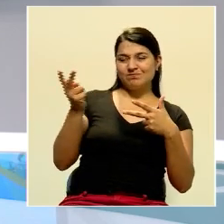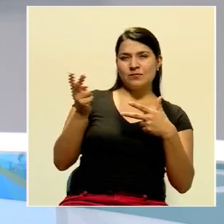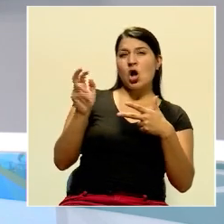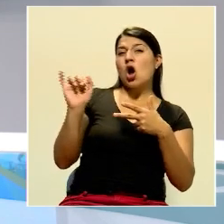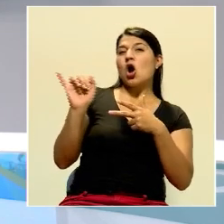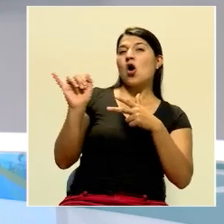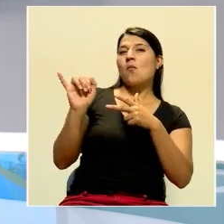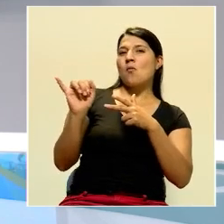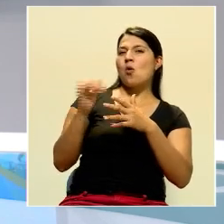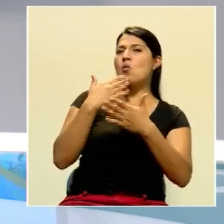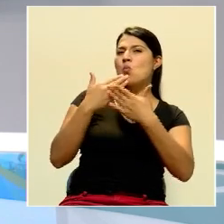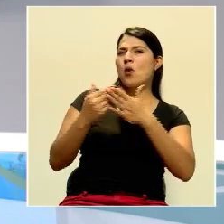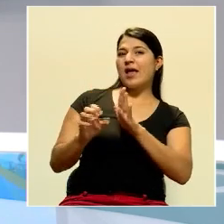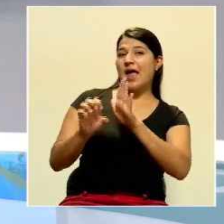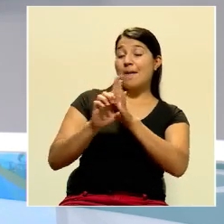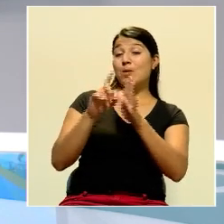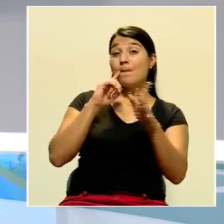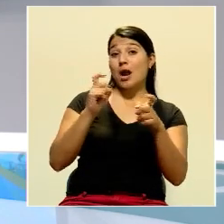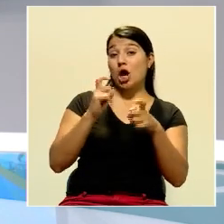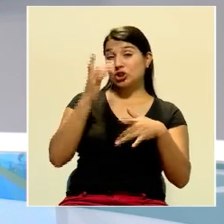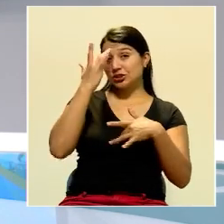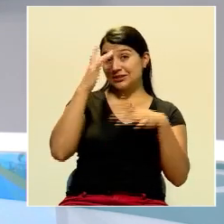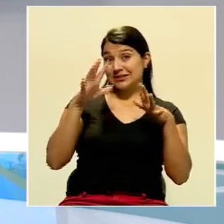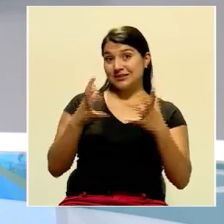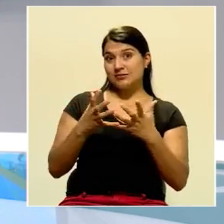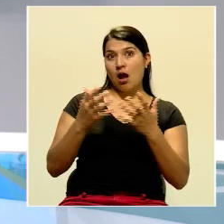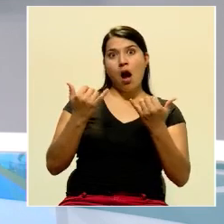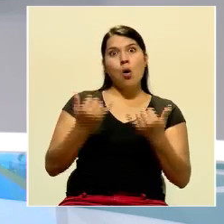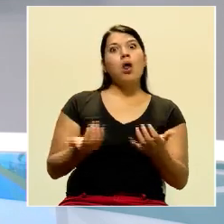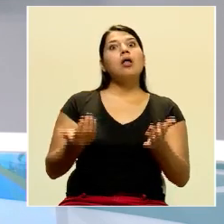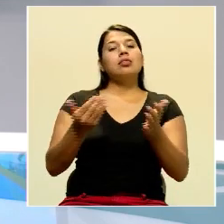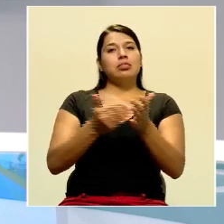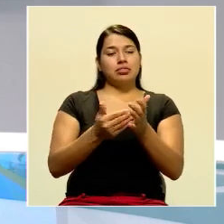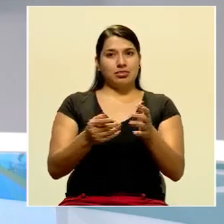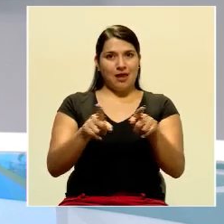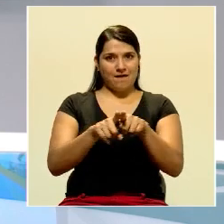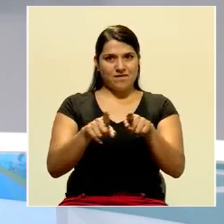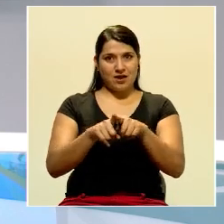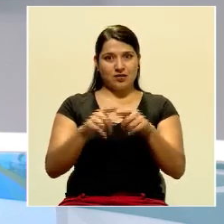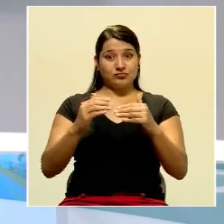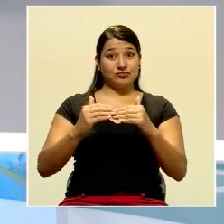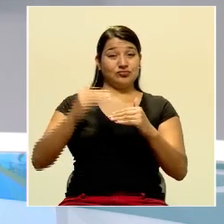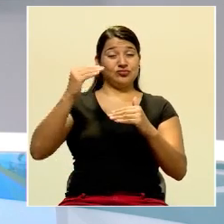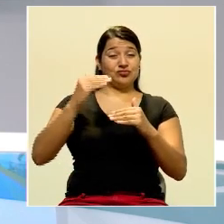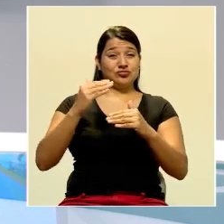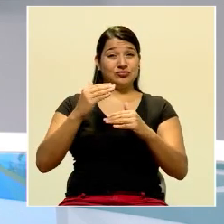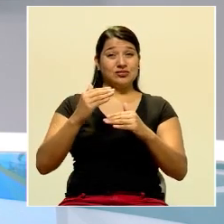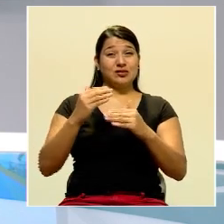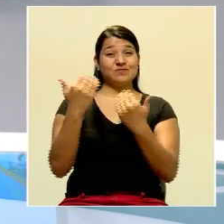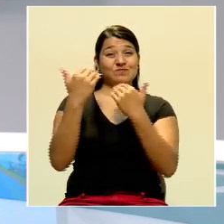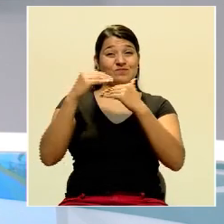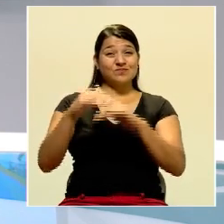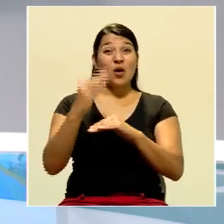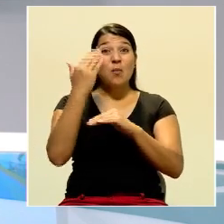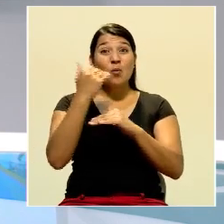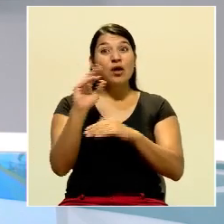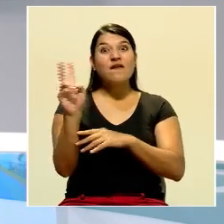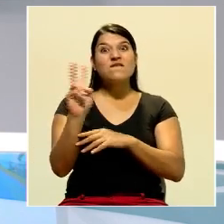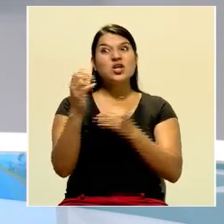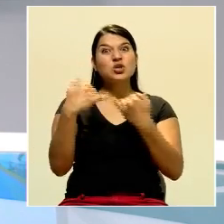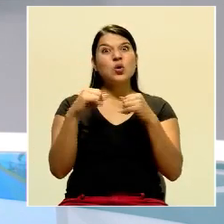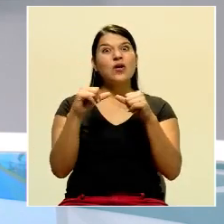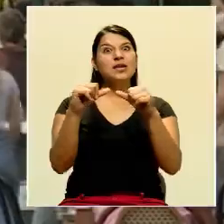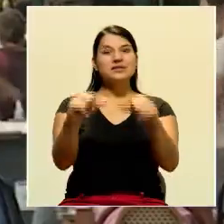el control de la pandemia, también aumentaron las restricciones ante un virus que sigue ganando terreno.